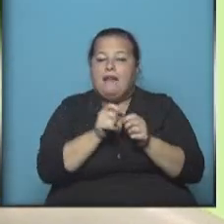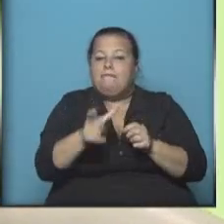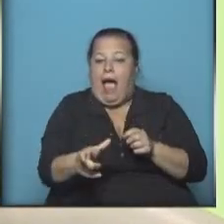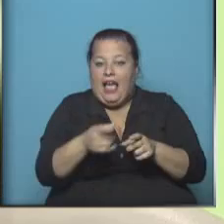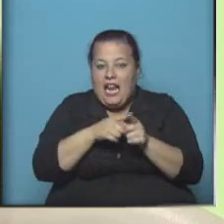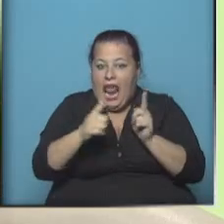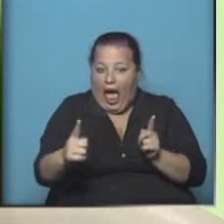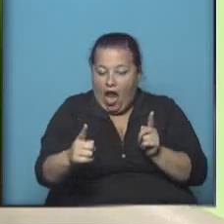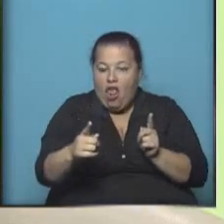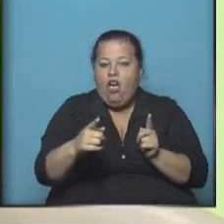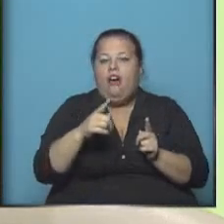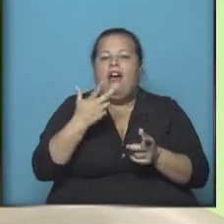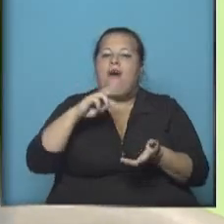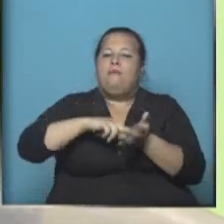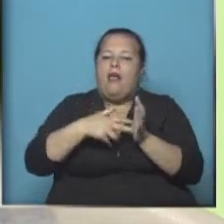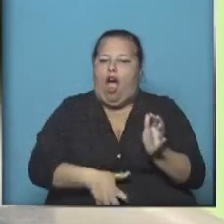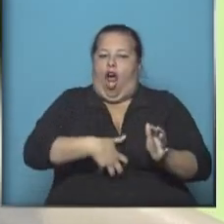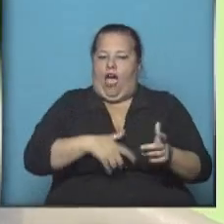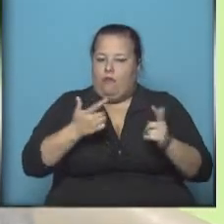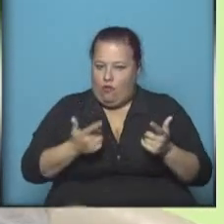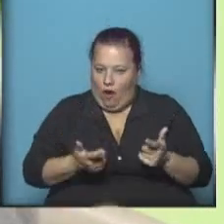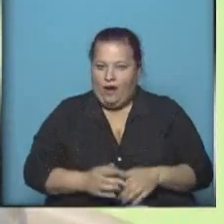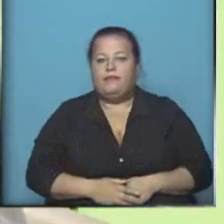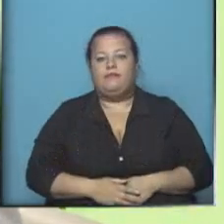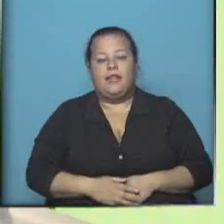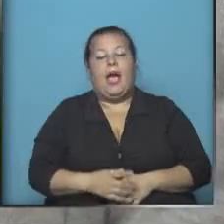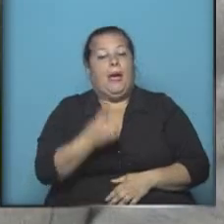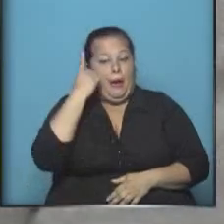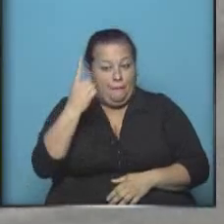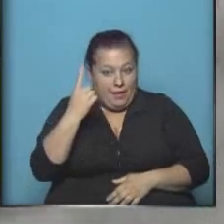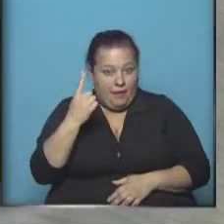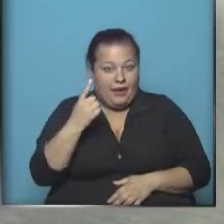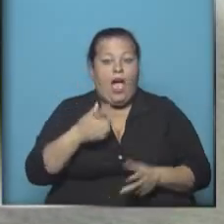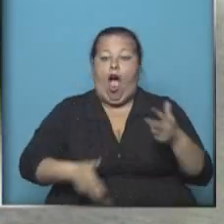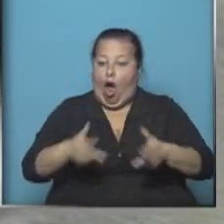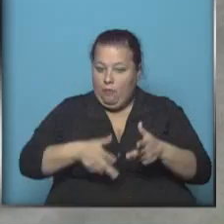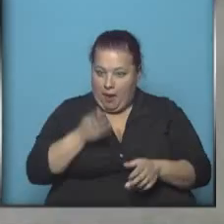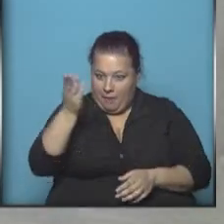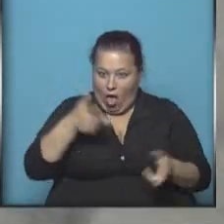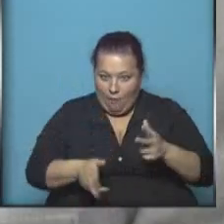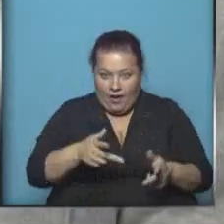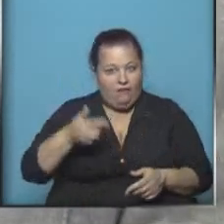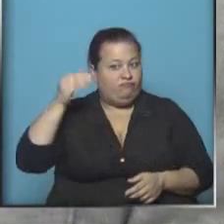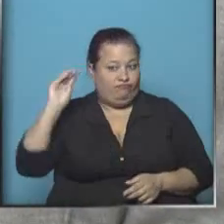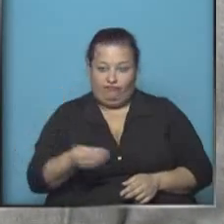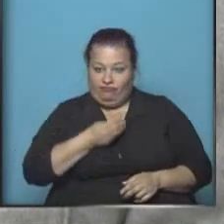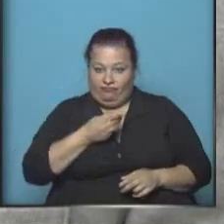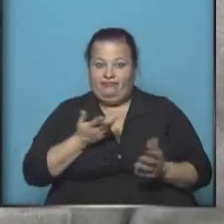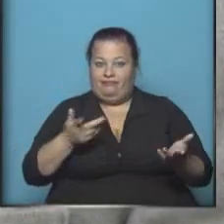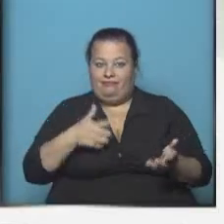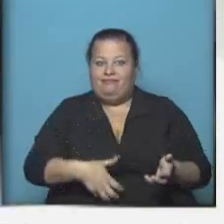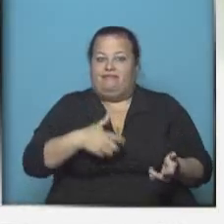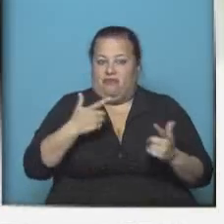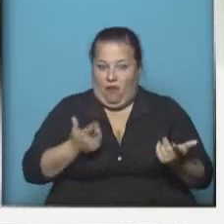de esa distancia tenían dificultades. La primera, se hizo operar y no logró el resultado